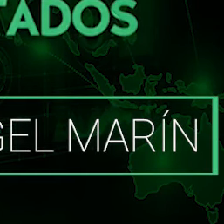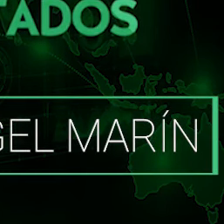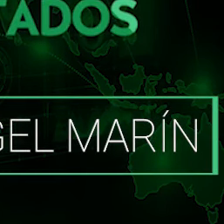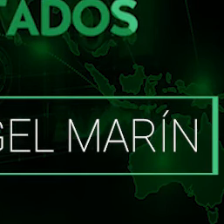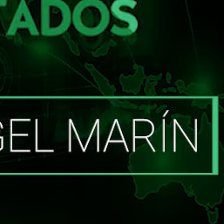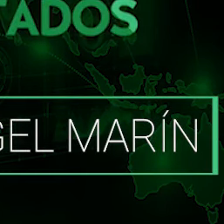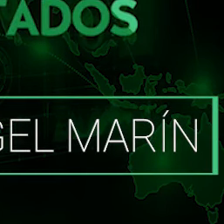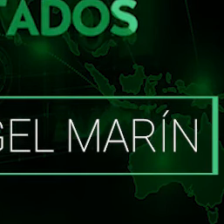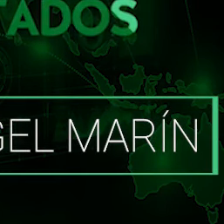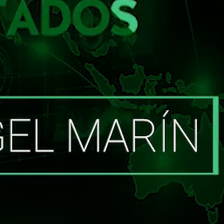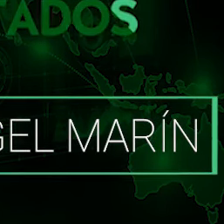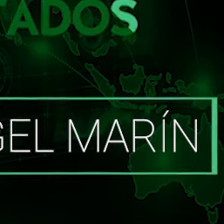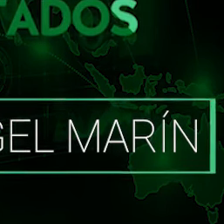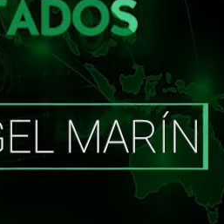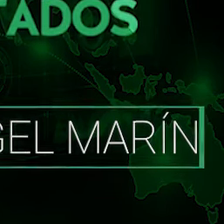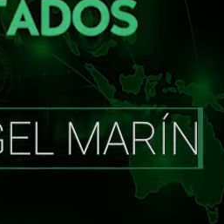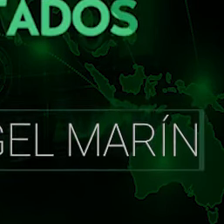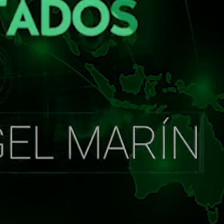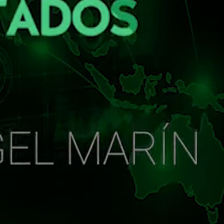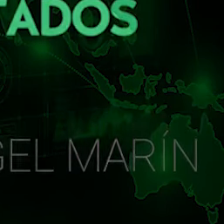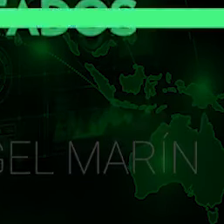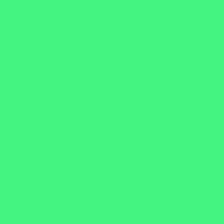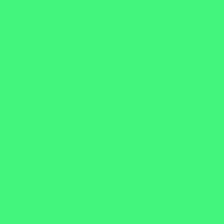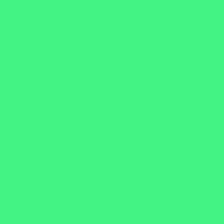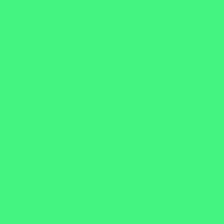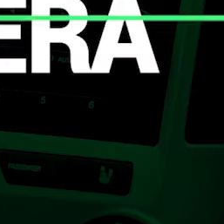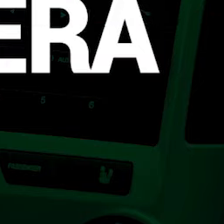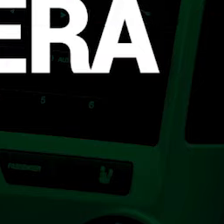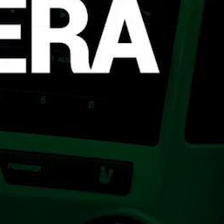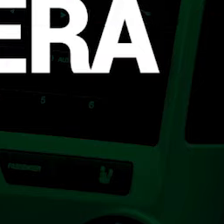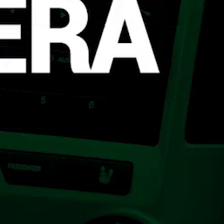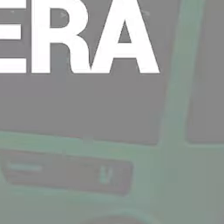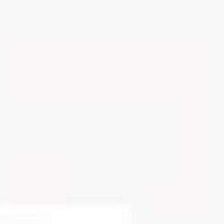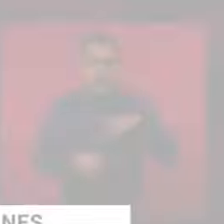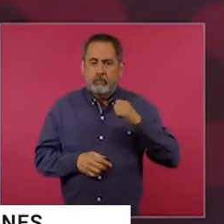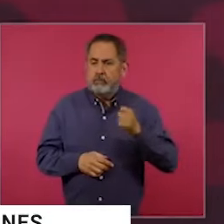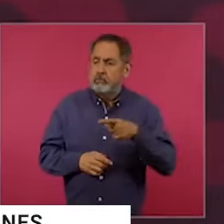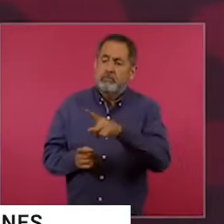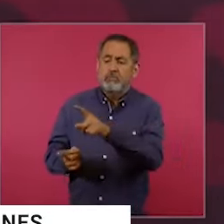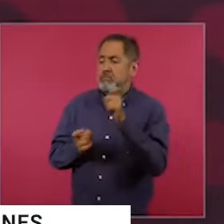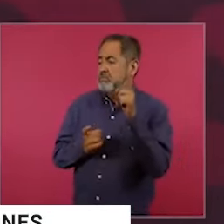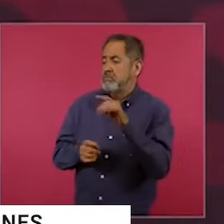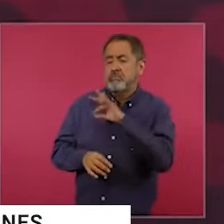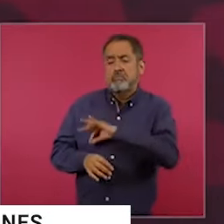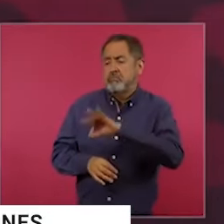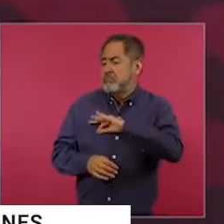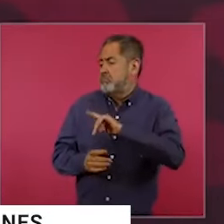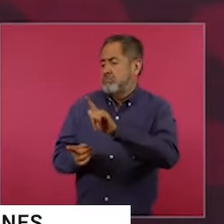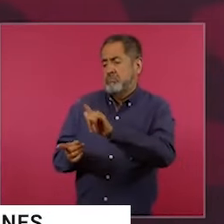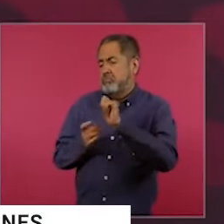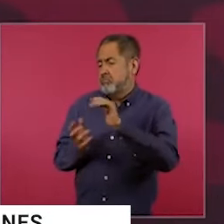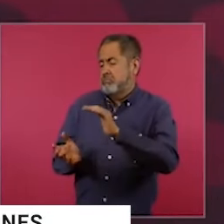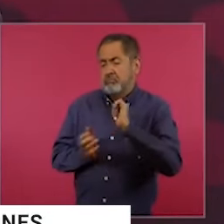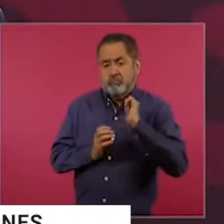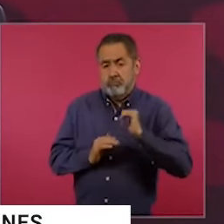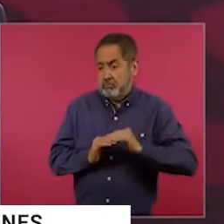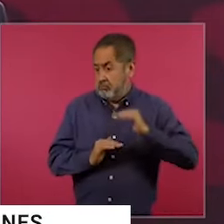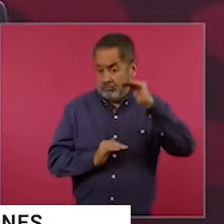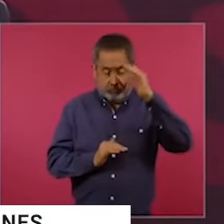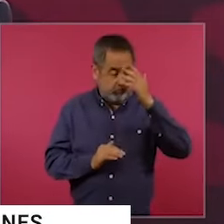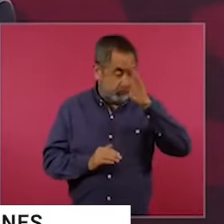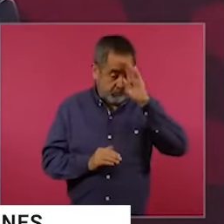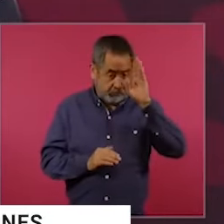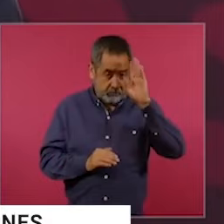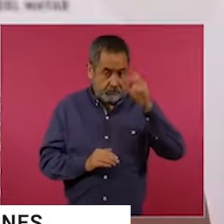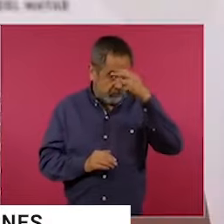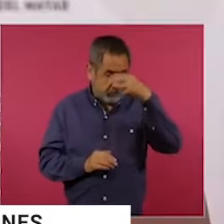Reyes. Quédese con nosotros, aquí están las noticias. La mañanera. En la conferencia de prensa este viernes,